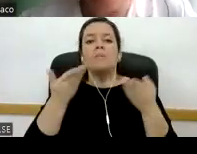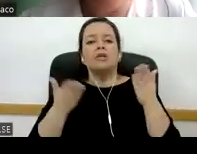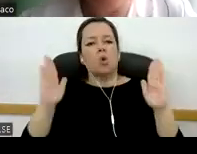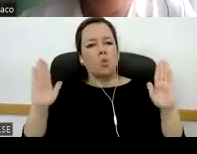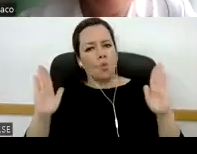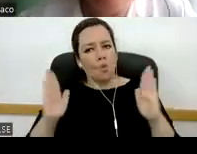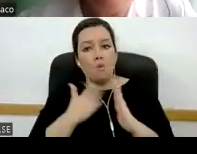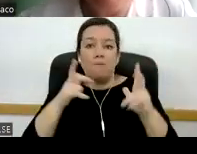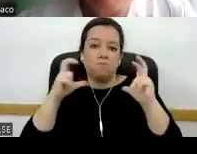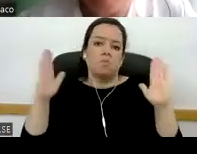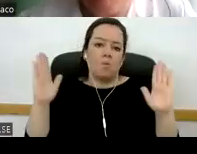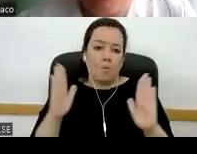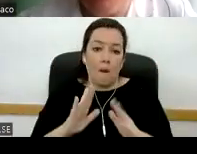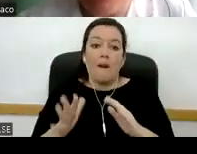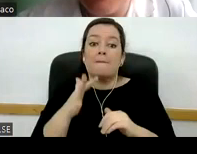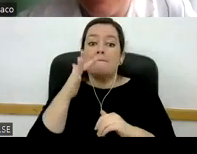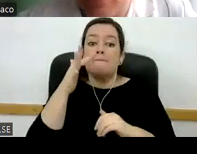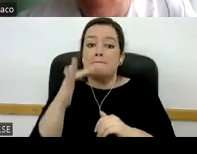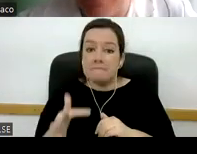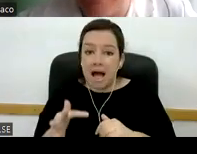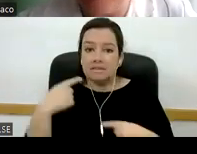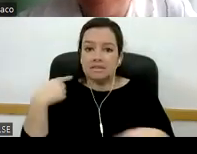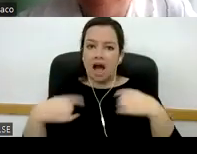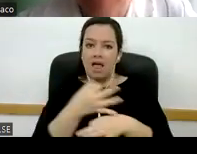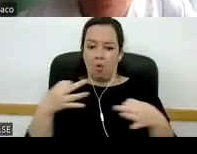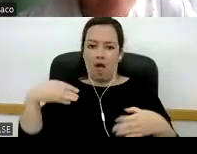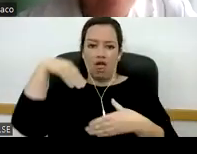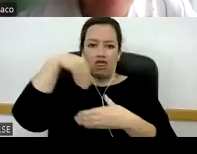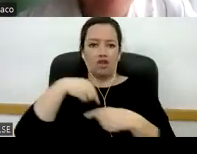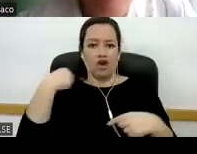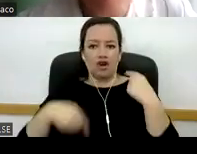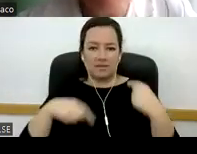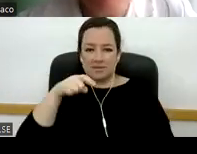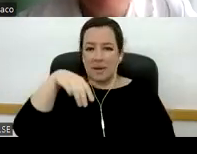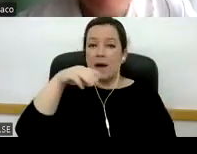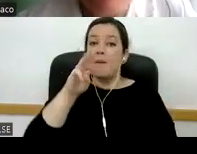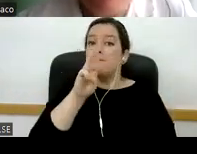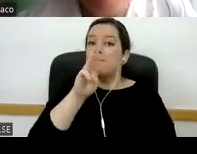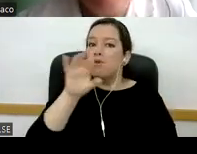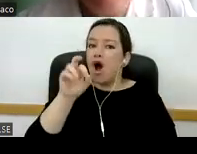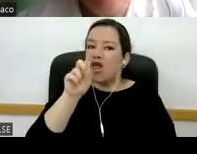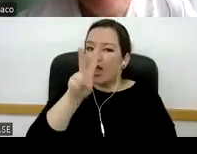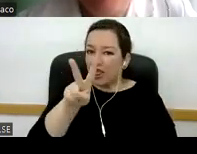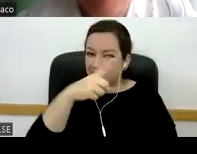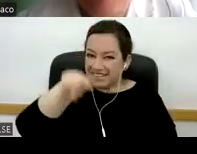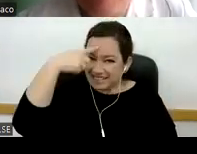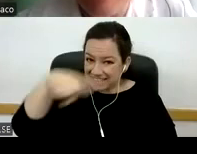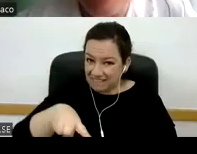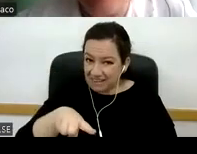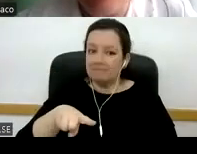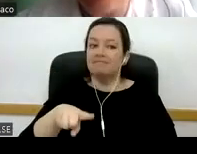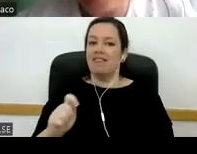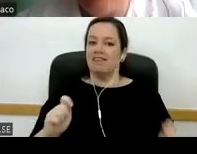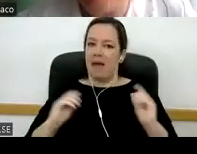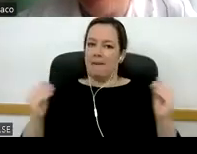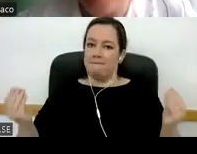caso de exceso, y mantener una microbiota adecuada, acordaos del PRO12, pues en este